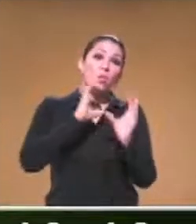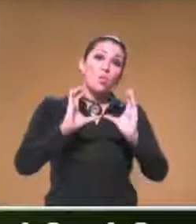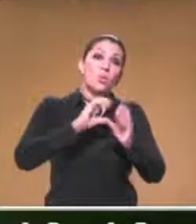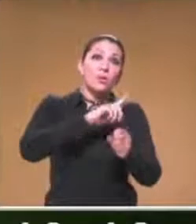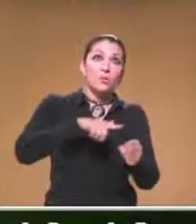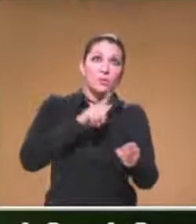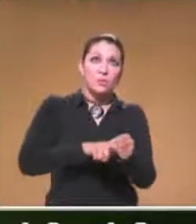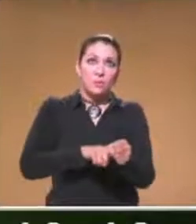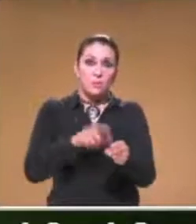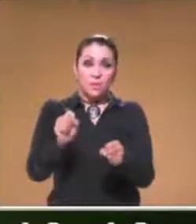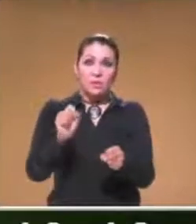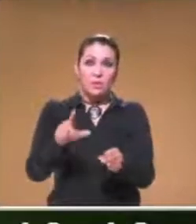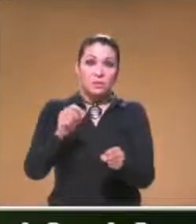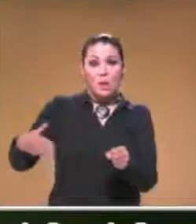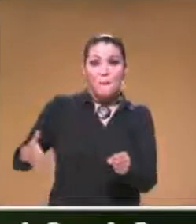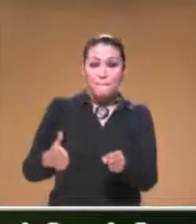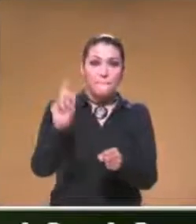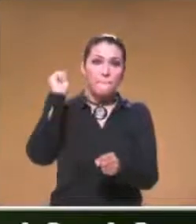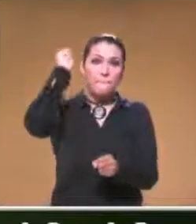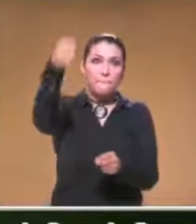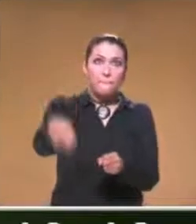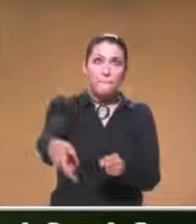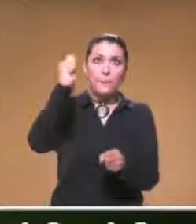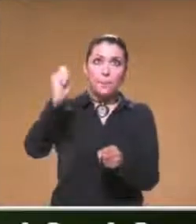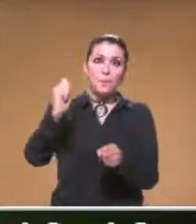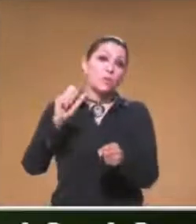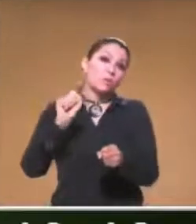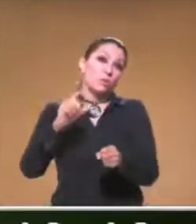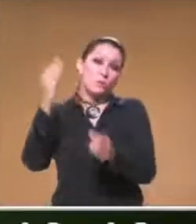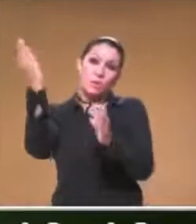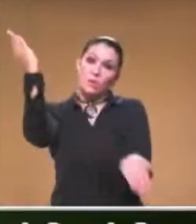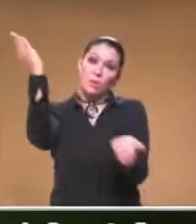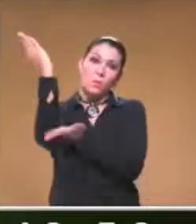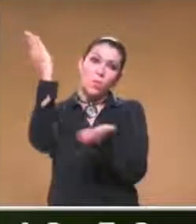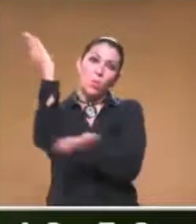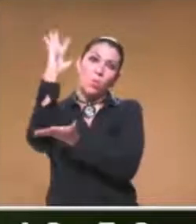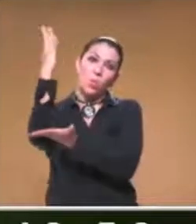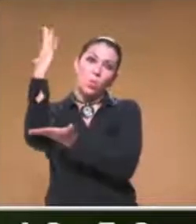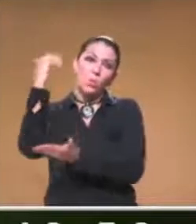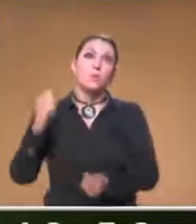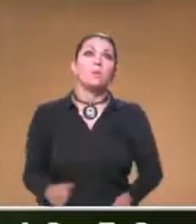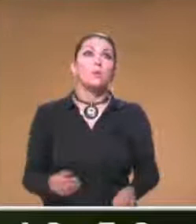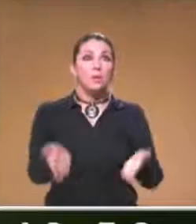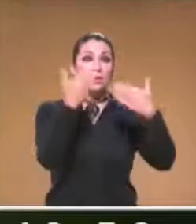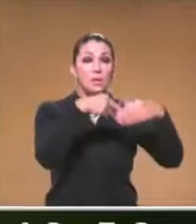madera. En el secundario tenemos la transformación de materias primas en un producto elaborado.